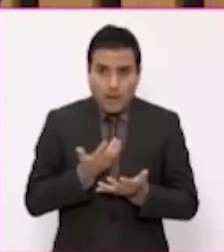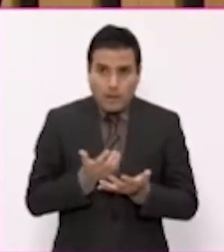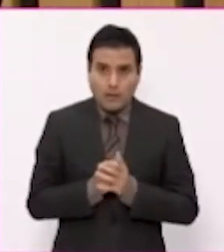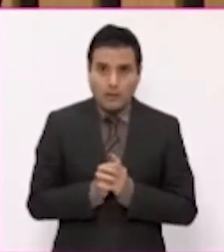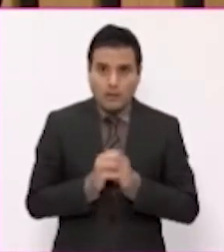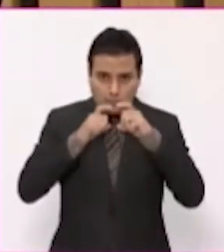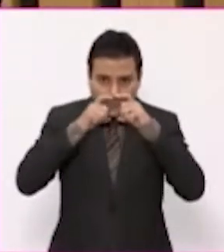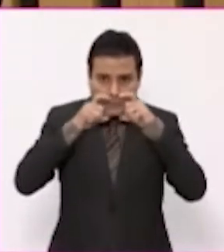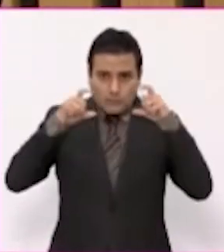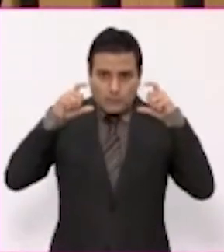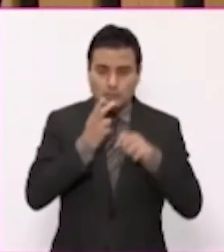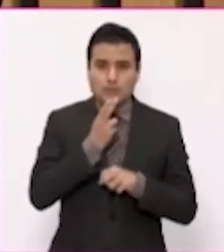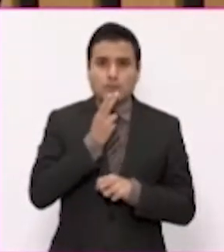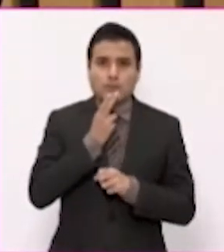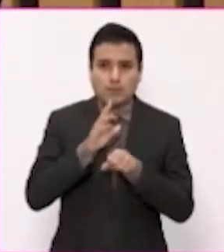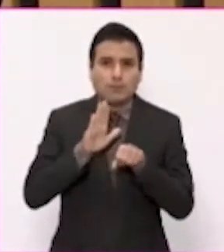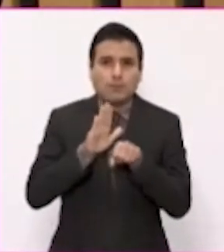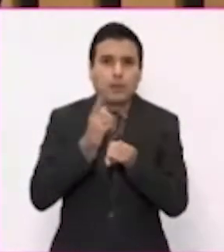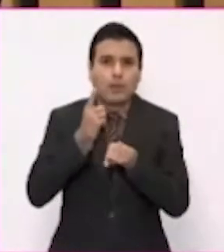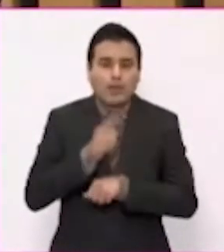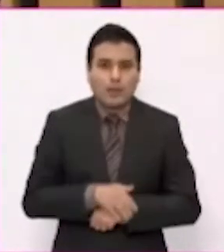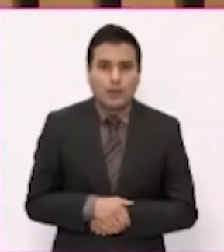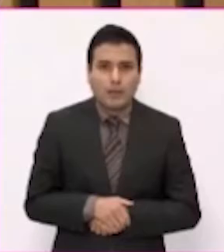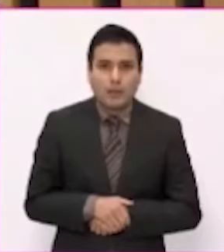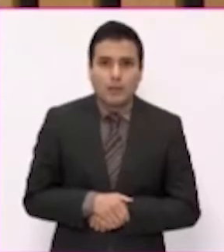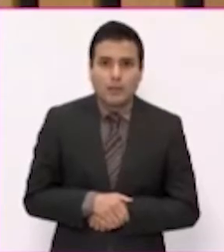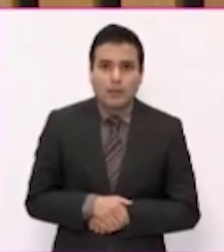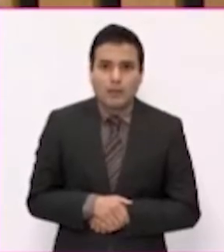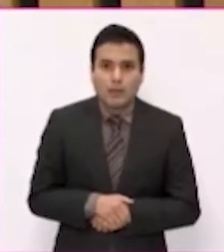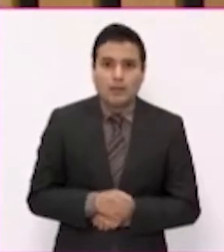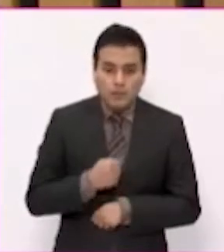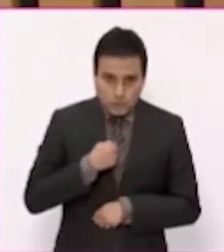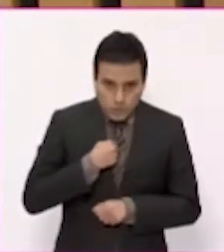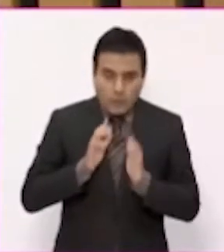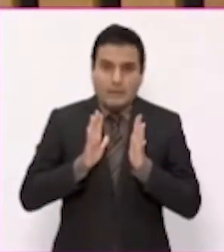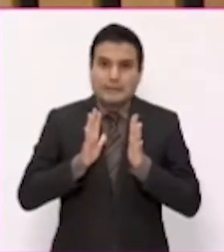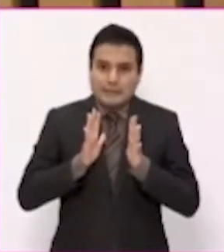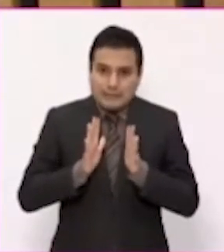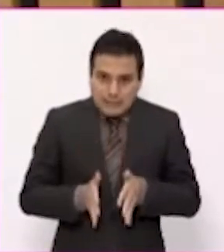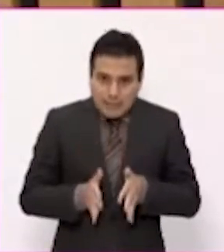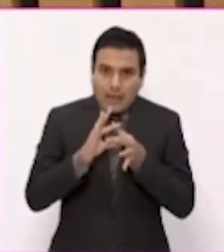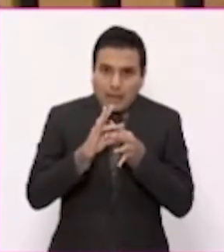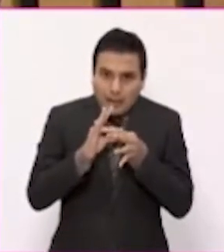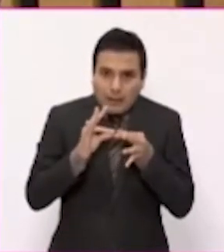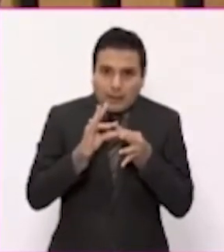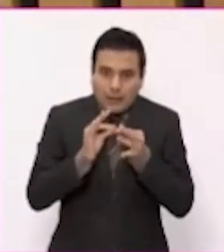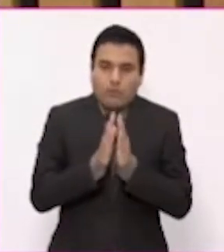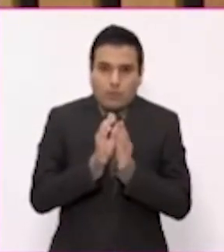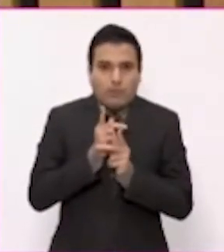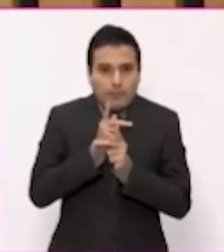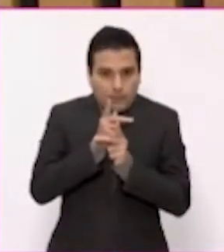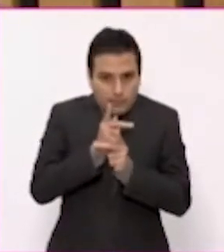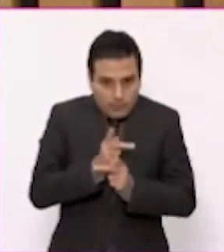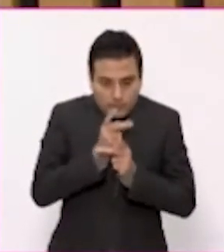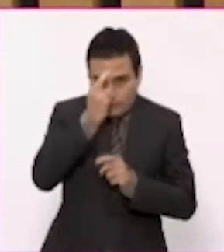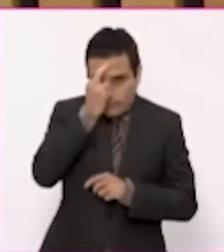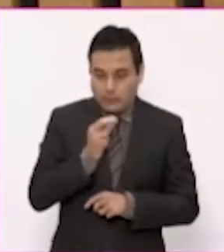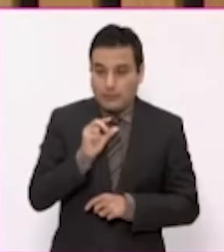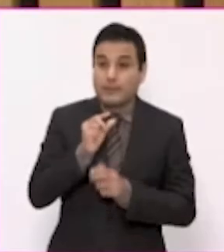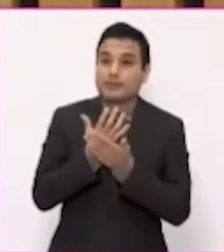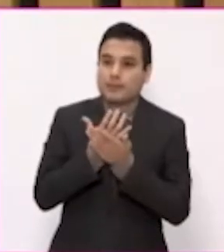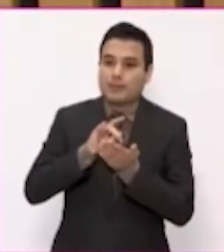el cubrebocas como forma. Yo estoy explicando una razón que les pido tengan tolerancia con ella. Sí, y que